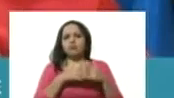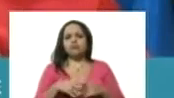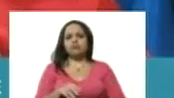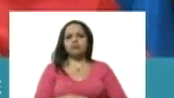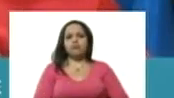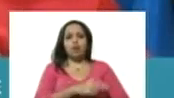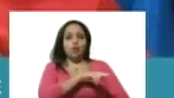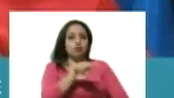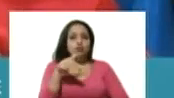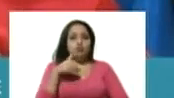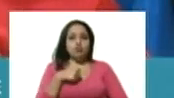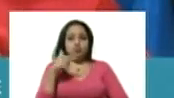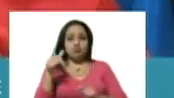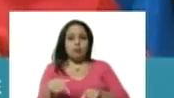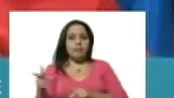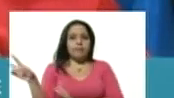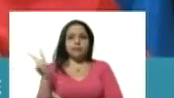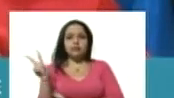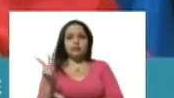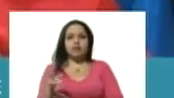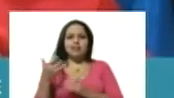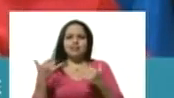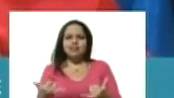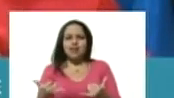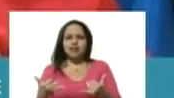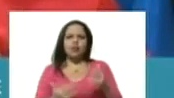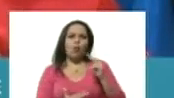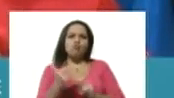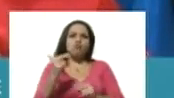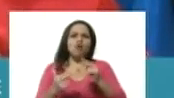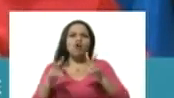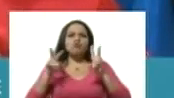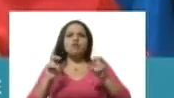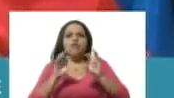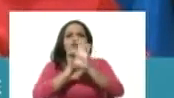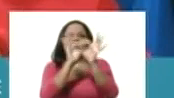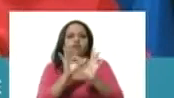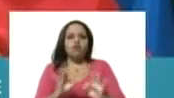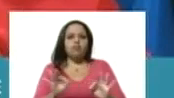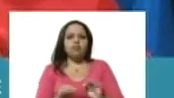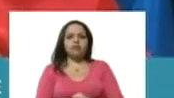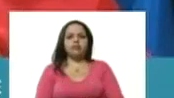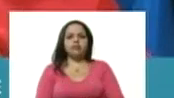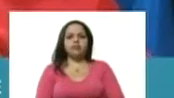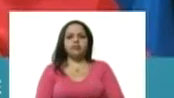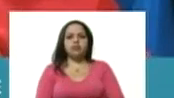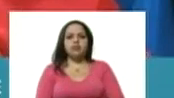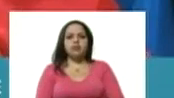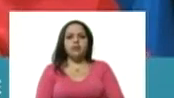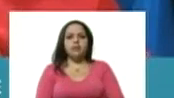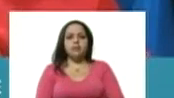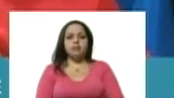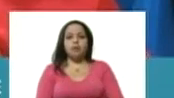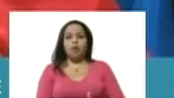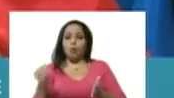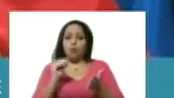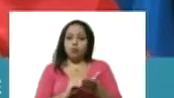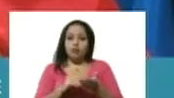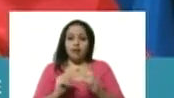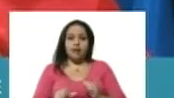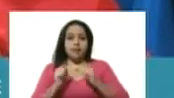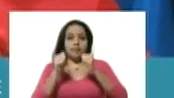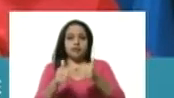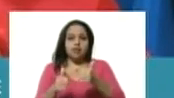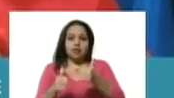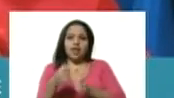Y nosotros desde Venezuela ya hemos construido una nueva fórmula para relanzar, y así lo ha llamado